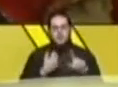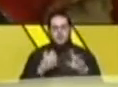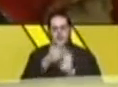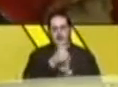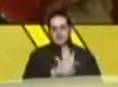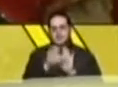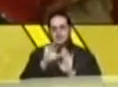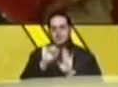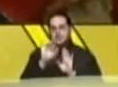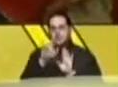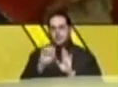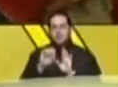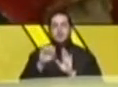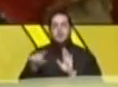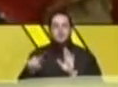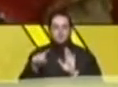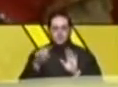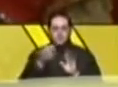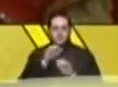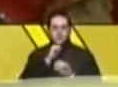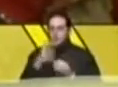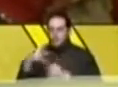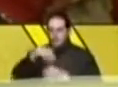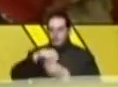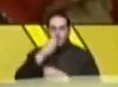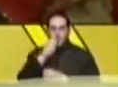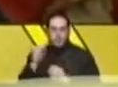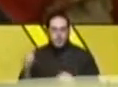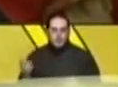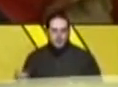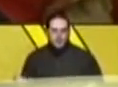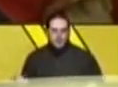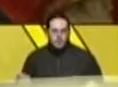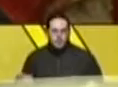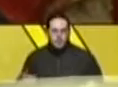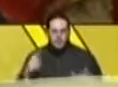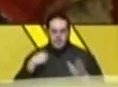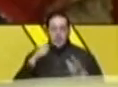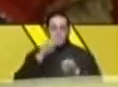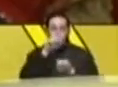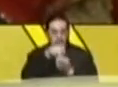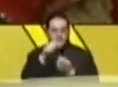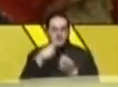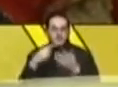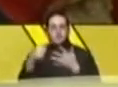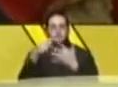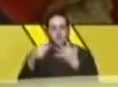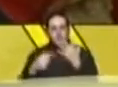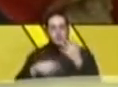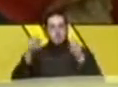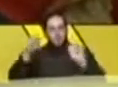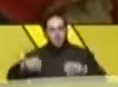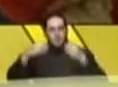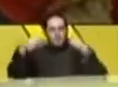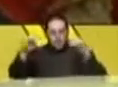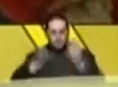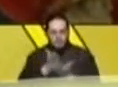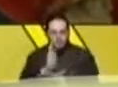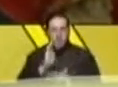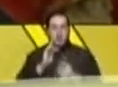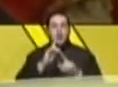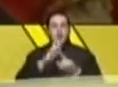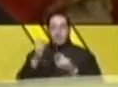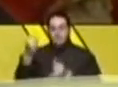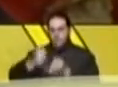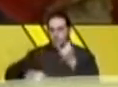en ningún lugar habla de alimentos, en ningún lugar. Especifica cuáles son los productos que se pueden vender y al final da la